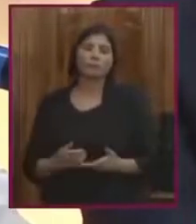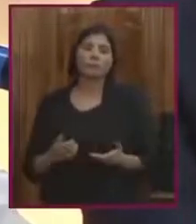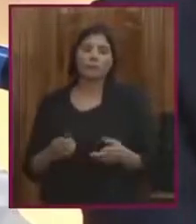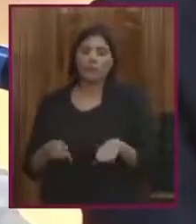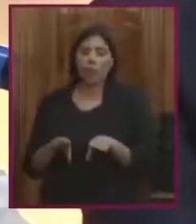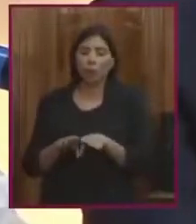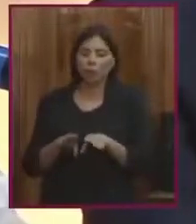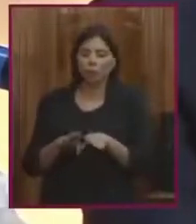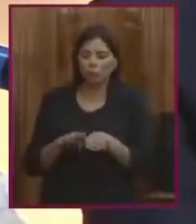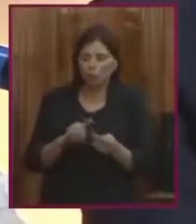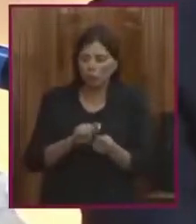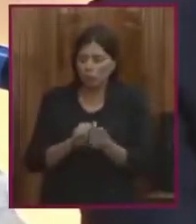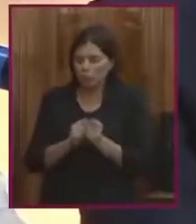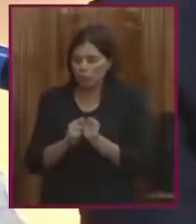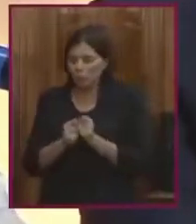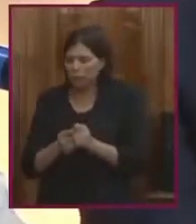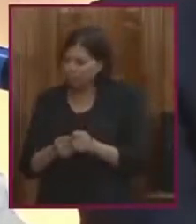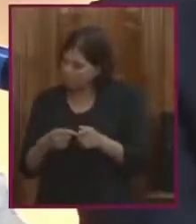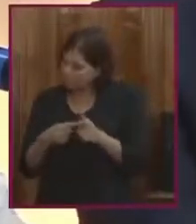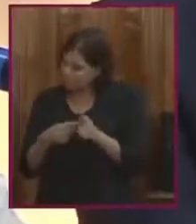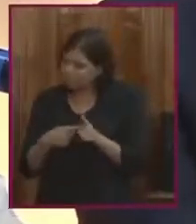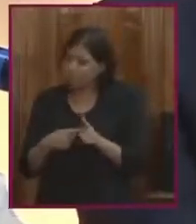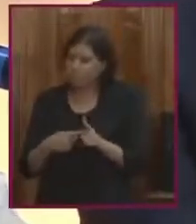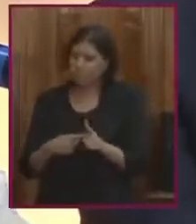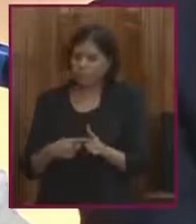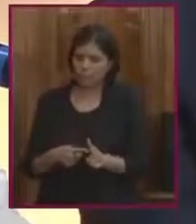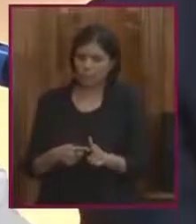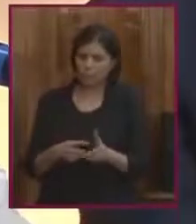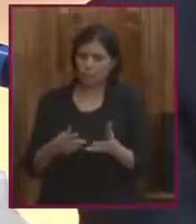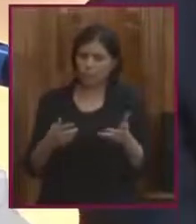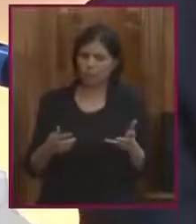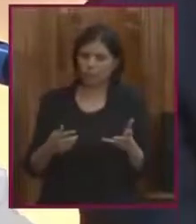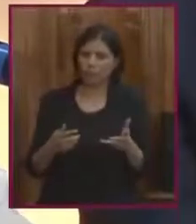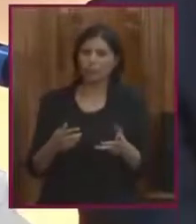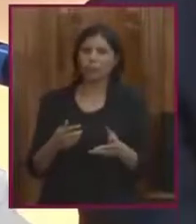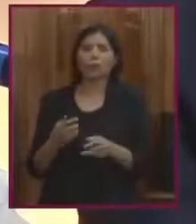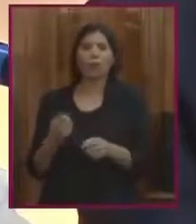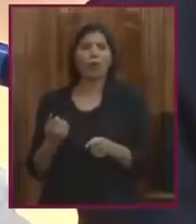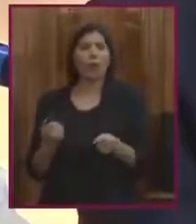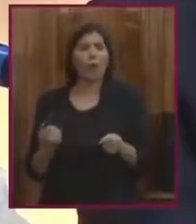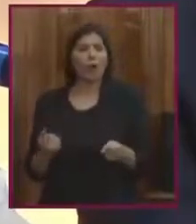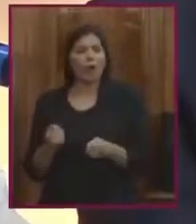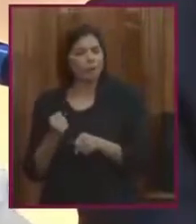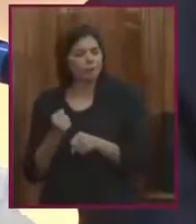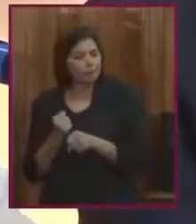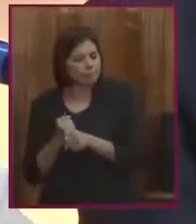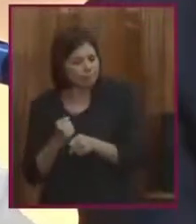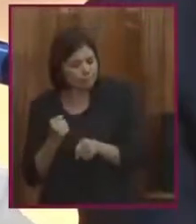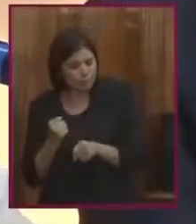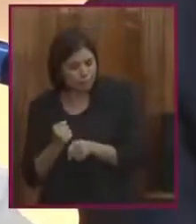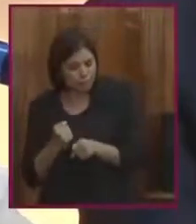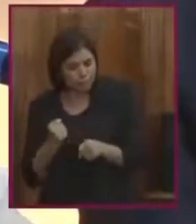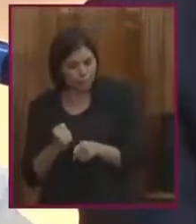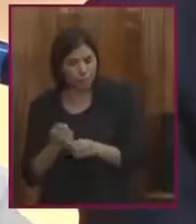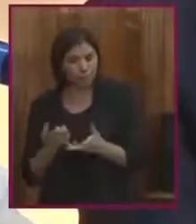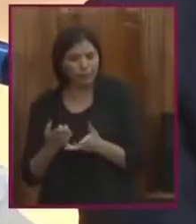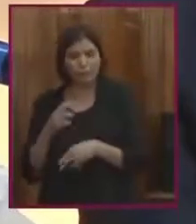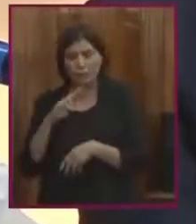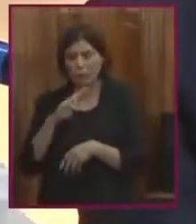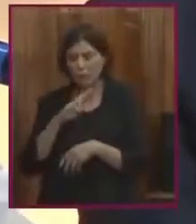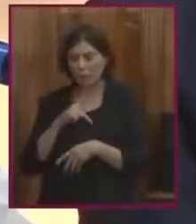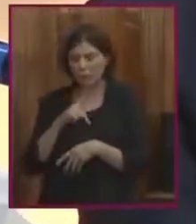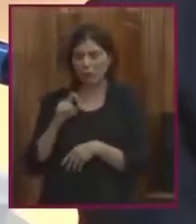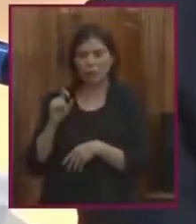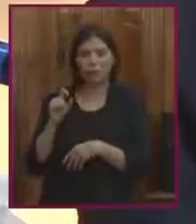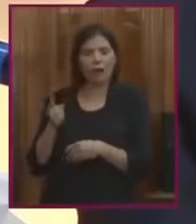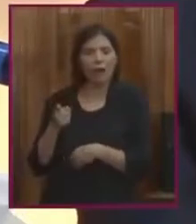transformación que se ha mantenido, que es a través de las prácticas, de las mejores prácticas, si se quiere, en